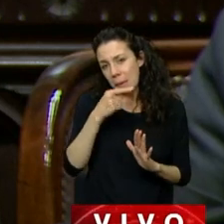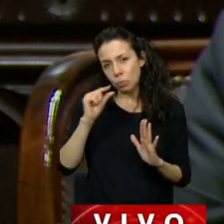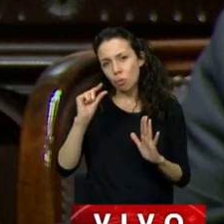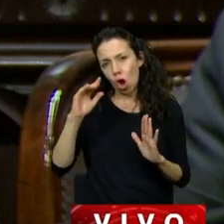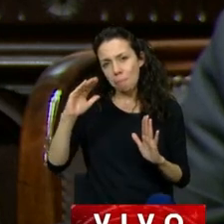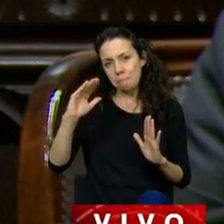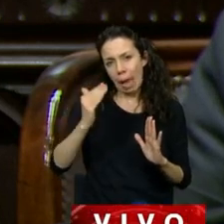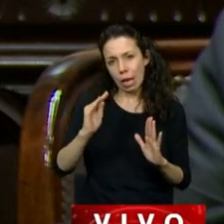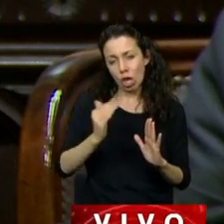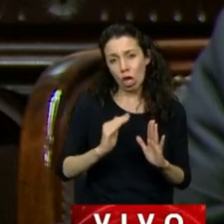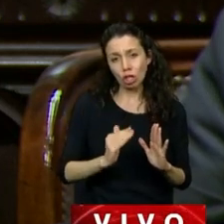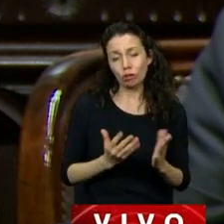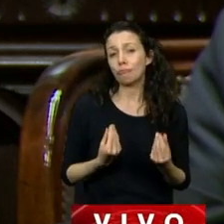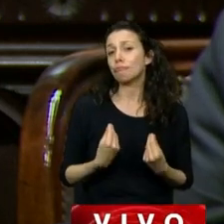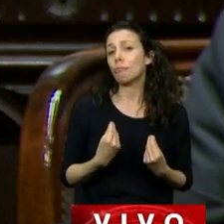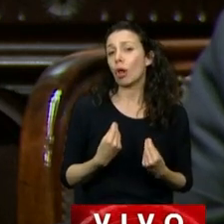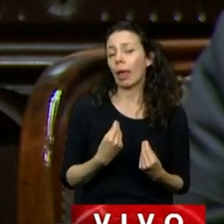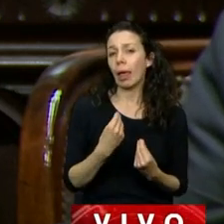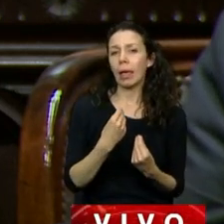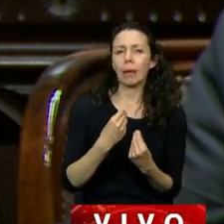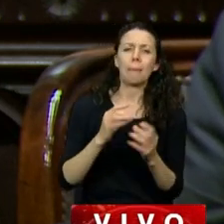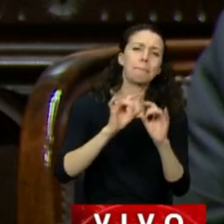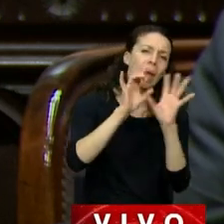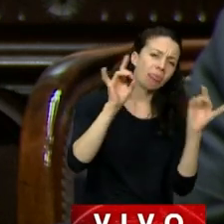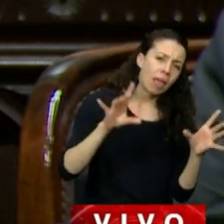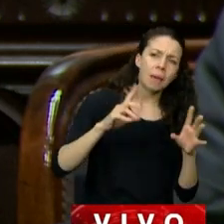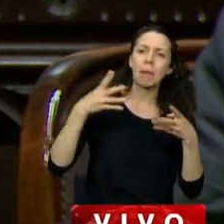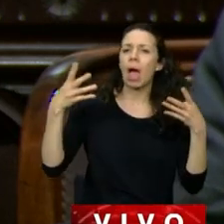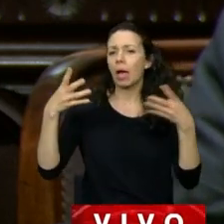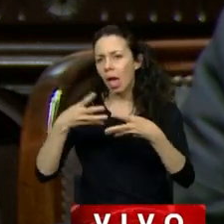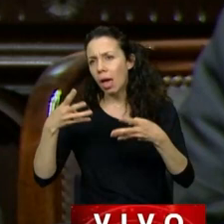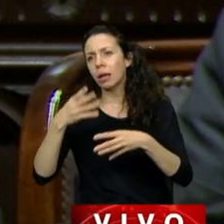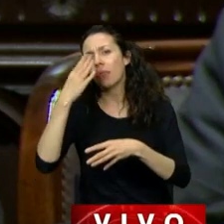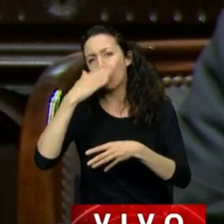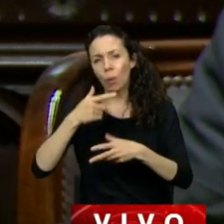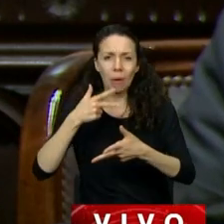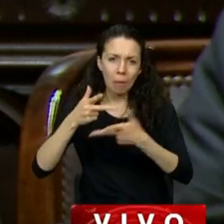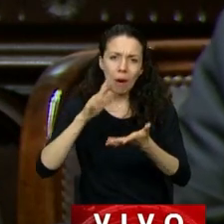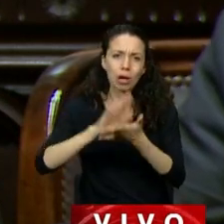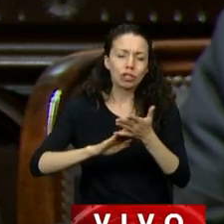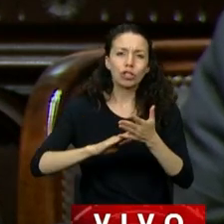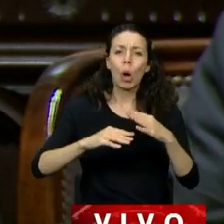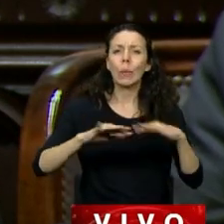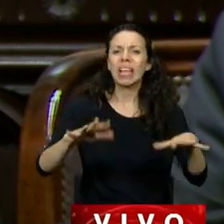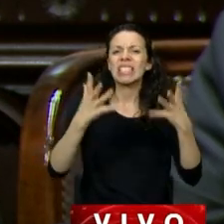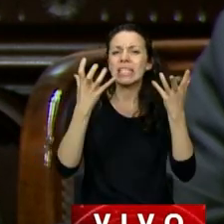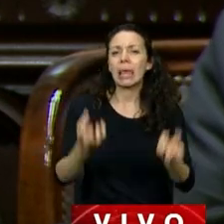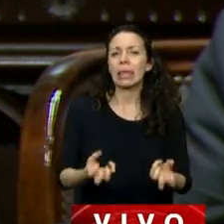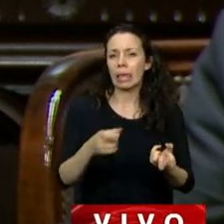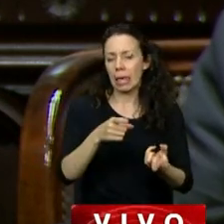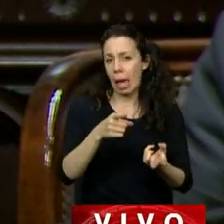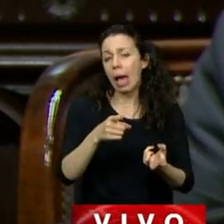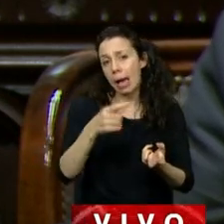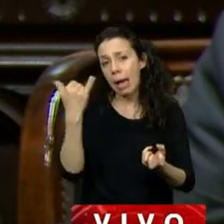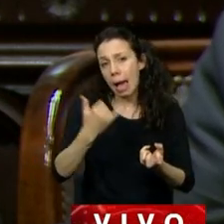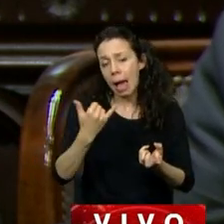que se vaya profundizando dentro de poco, si hablamos de pandemia, de guerra, ahora dentro de poco vamos a hablar de seca, ¿no? Que ya está generando daños que son